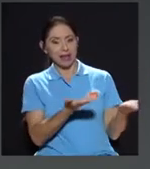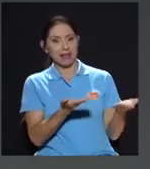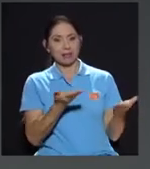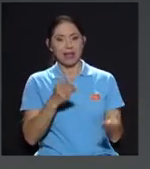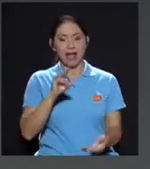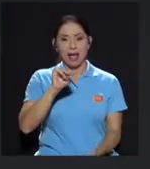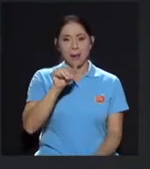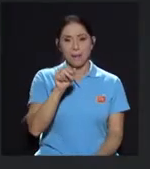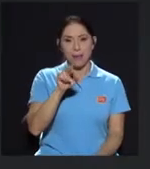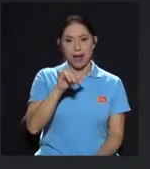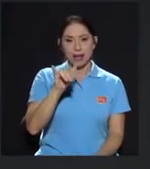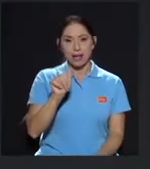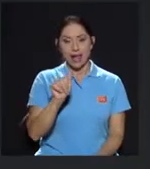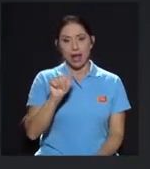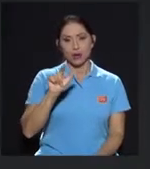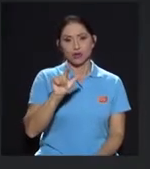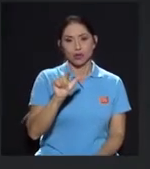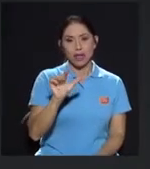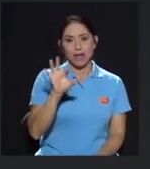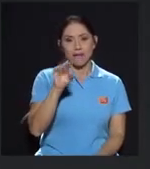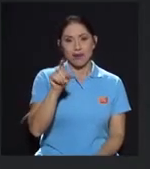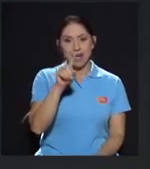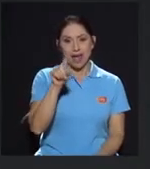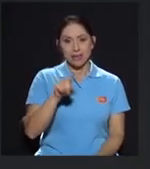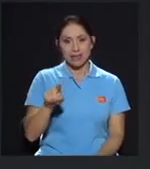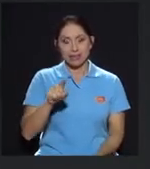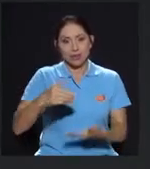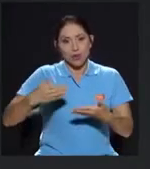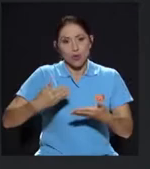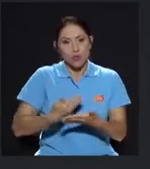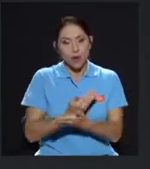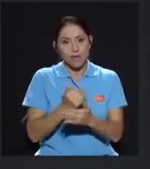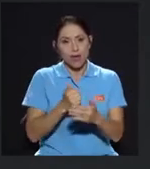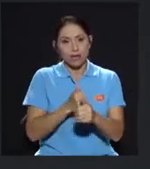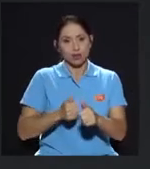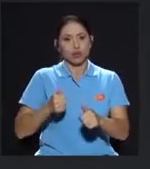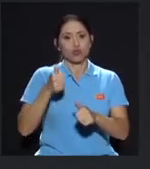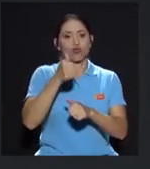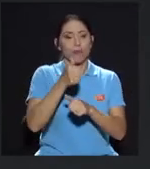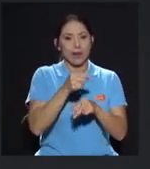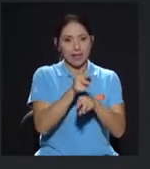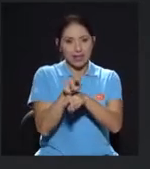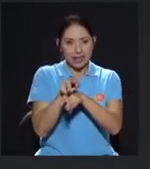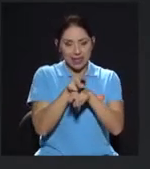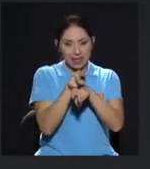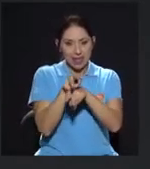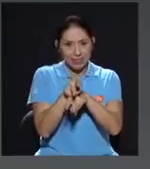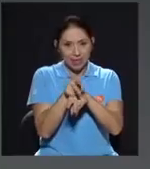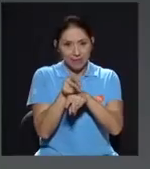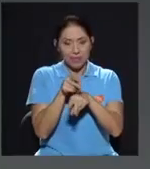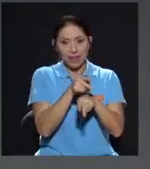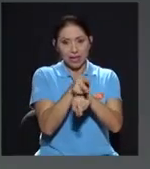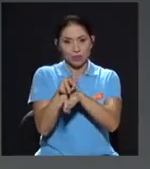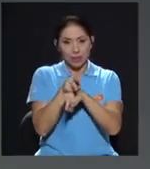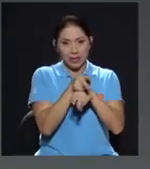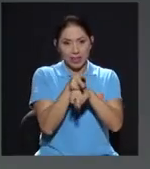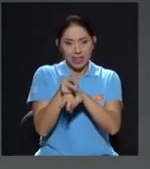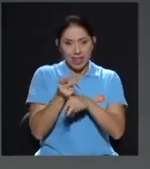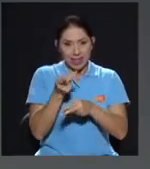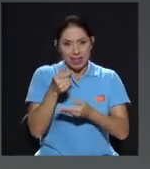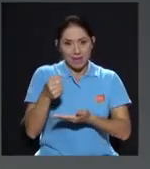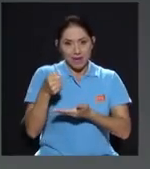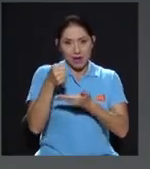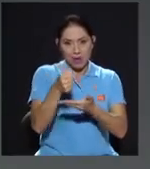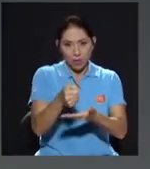doña maria lucia fernández que es la nueva superintendente de la superintendencia de valores es